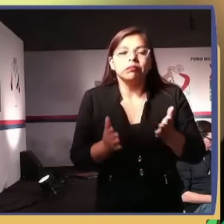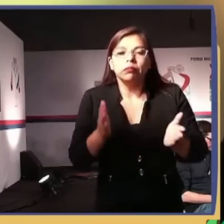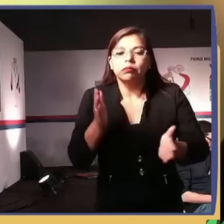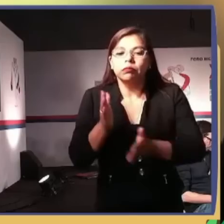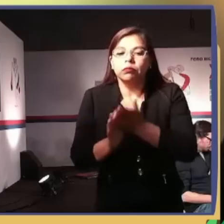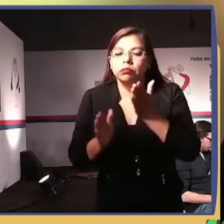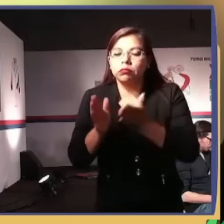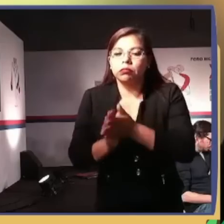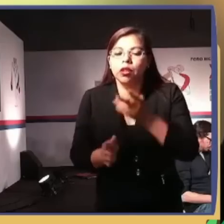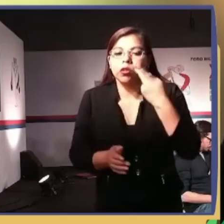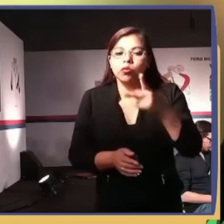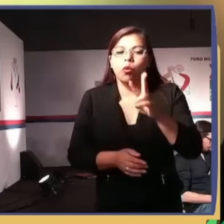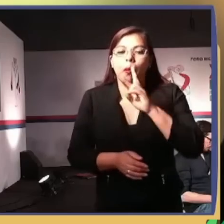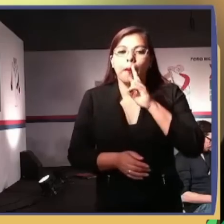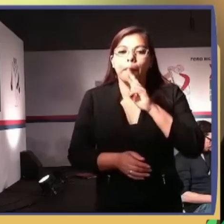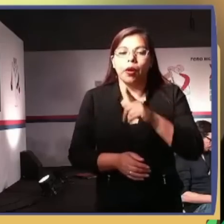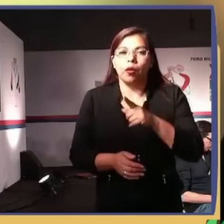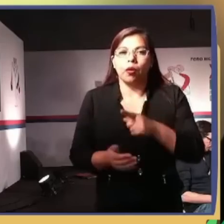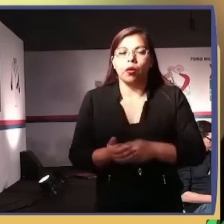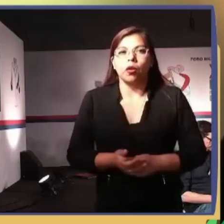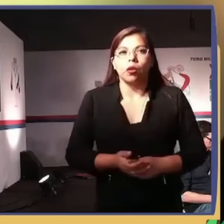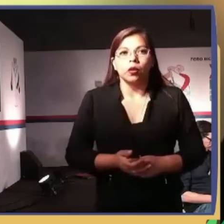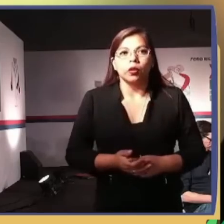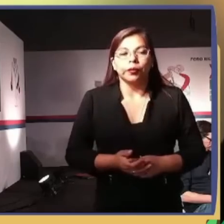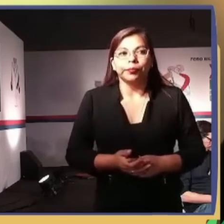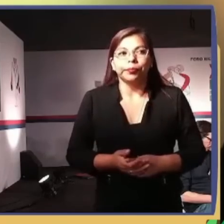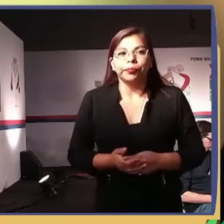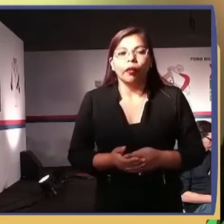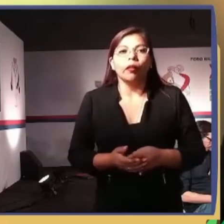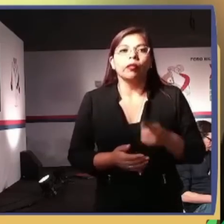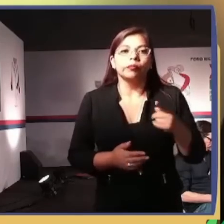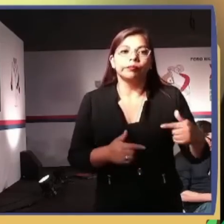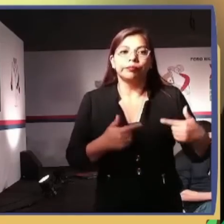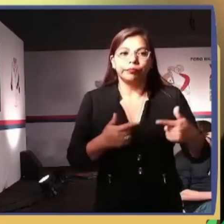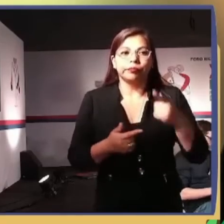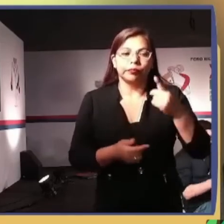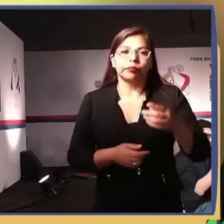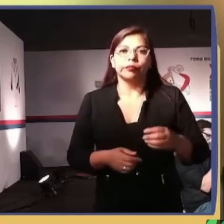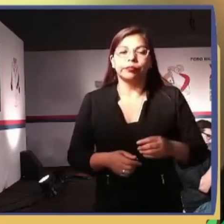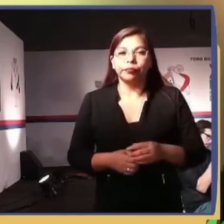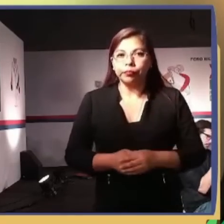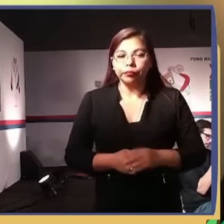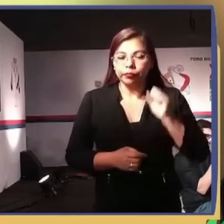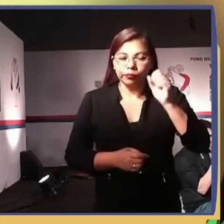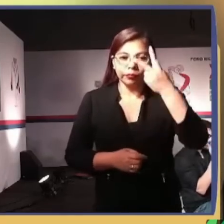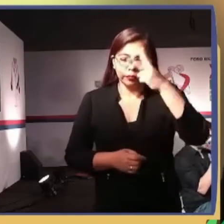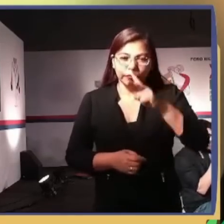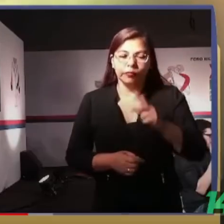mejor tradición. ¡Viva México! ¡Viva América Latina! Gracias.